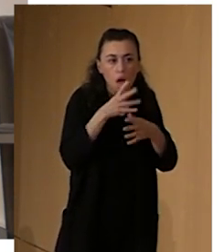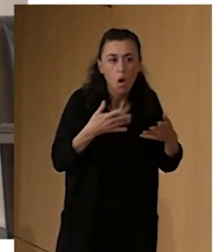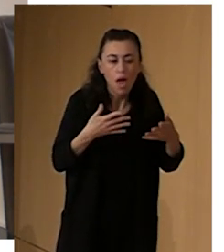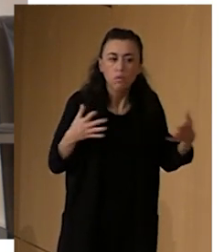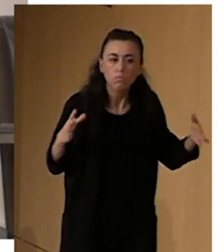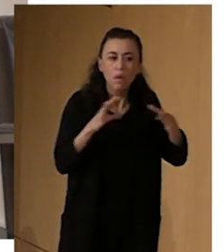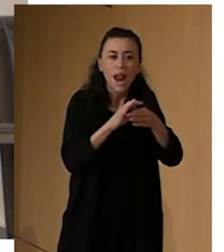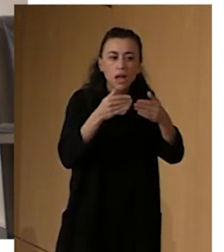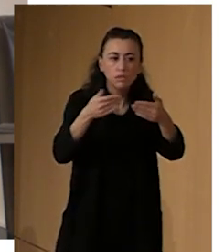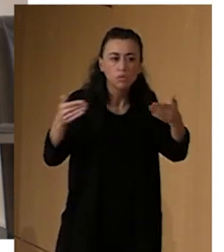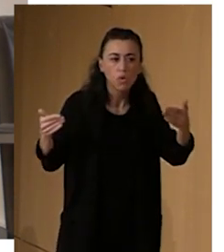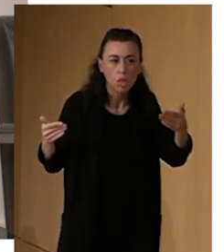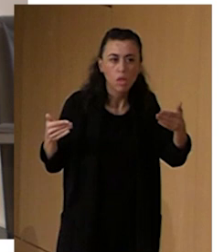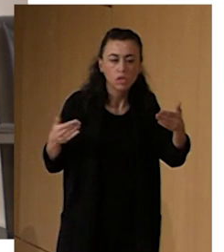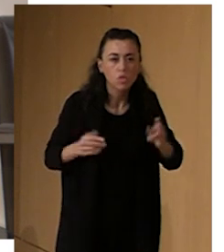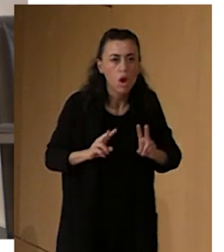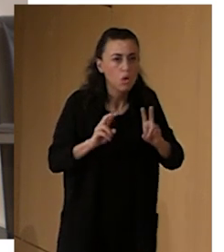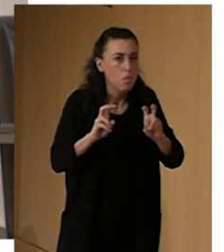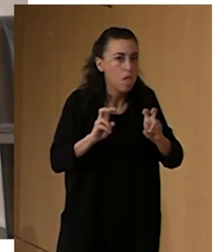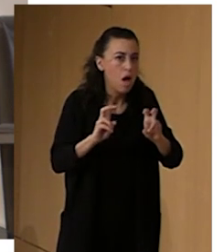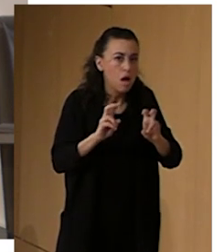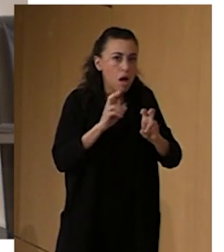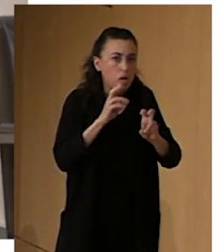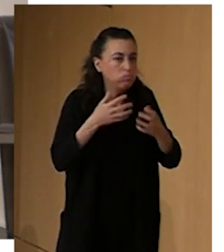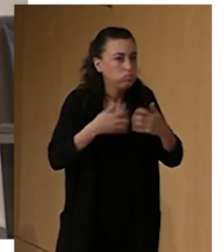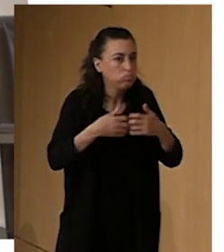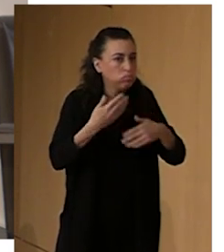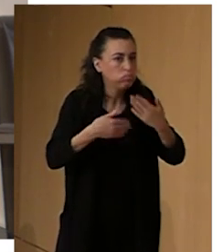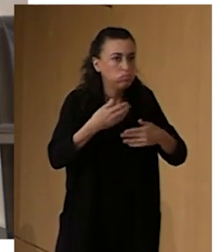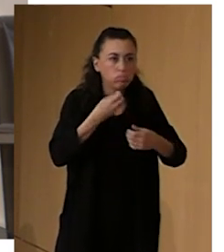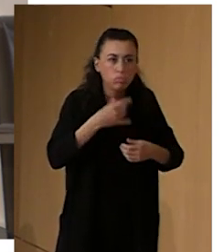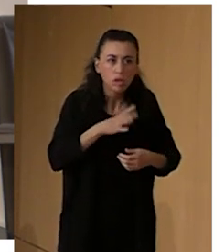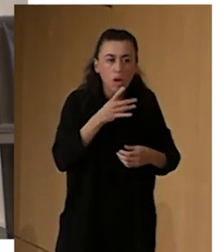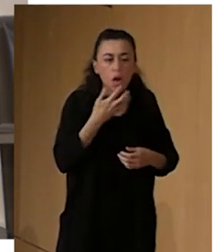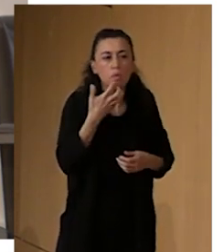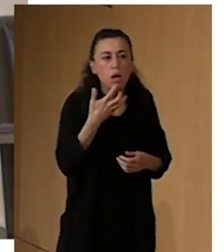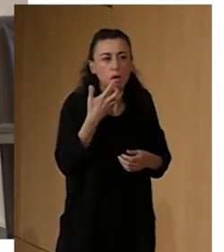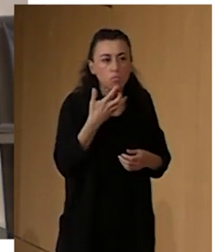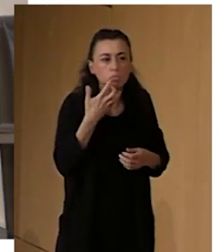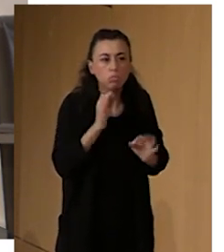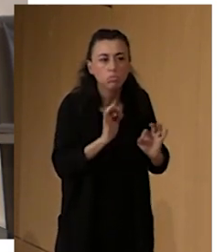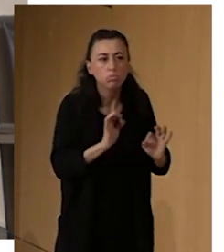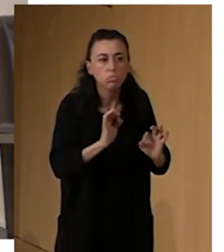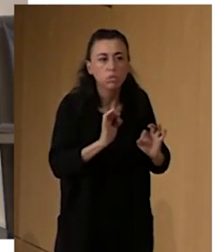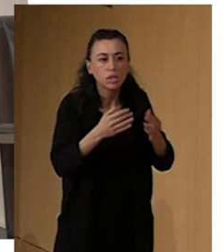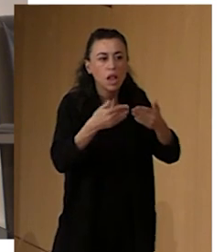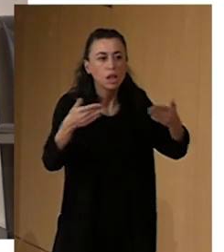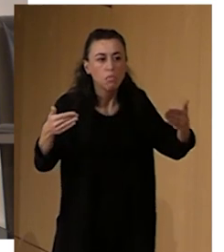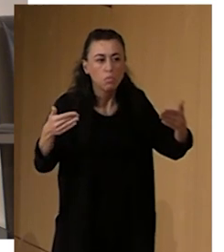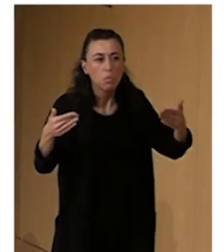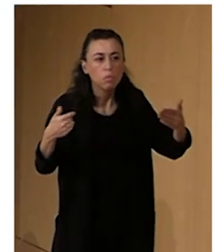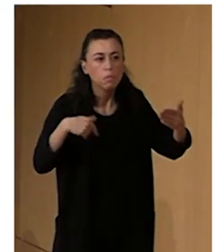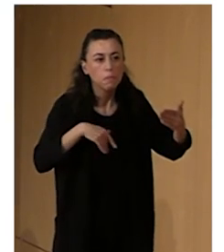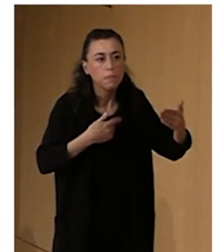novedad que nos está funcionando muy bien y ahora pues hemos tenido un claro ejemplo Y tenemos ahora la exposición y tiene su ciclo de cine pequeñas